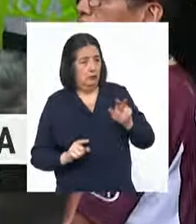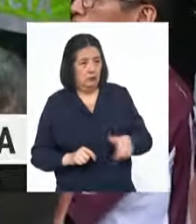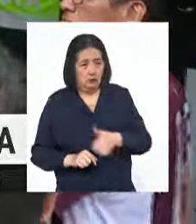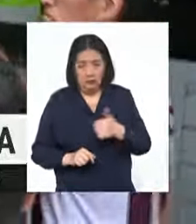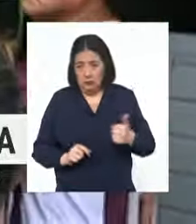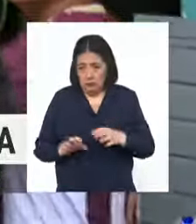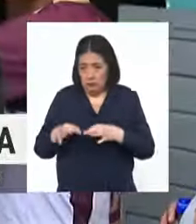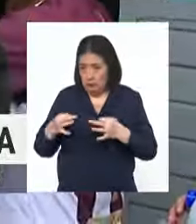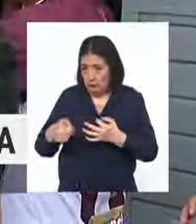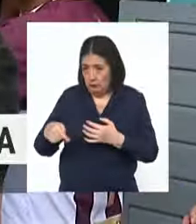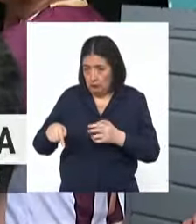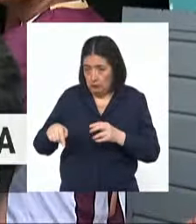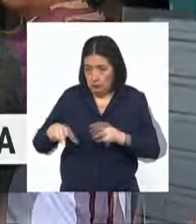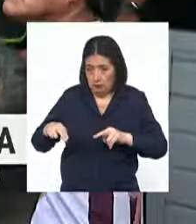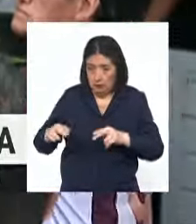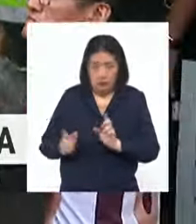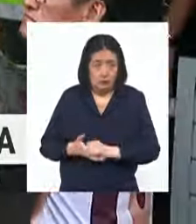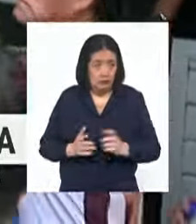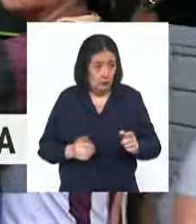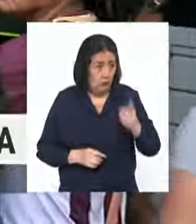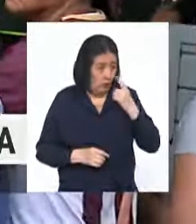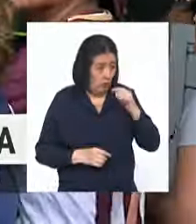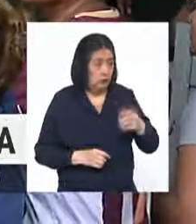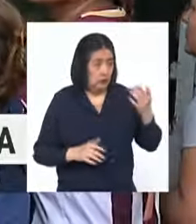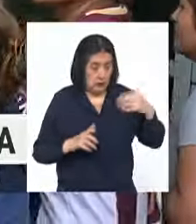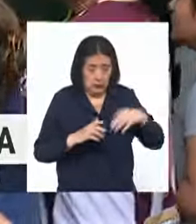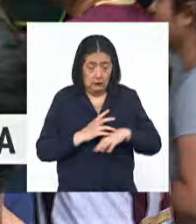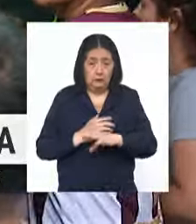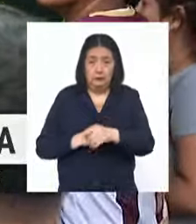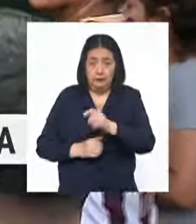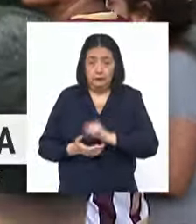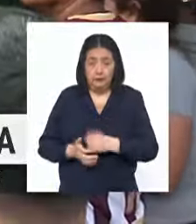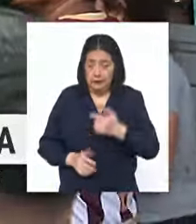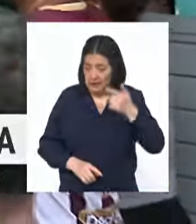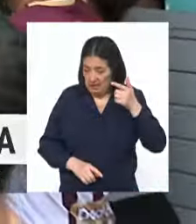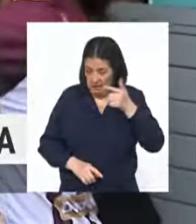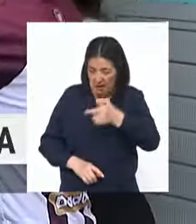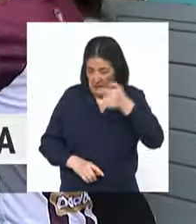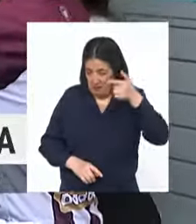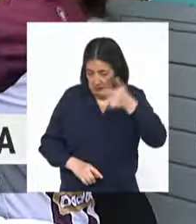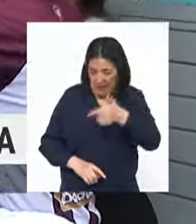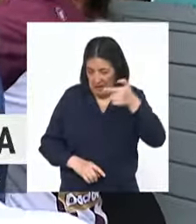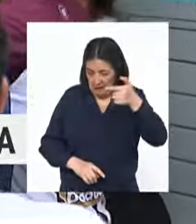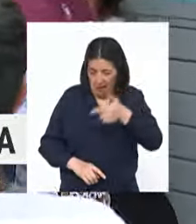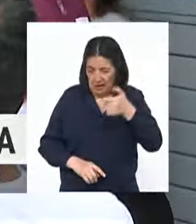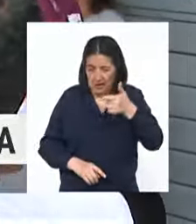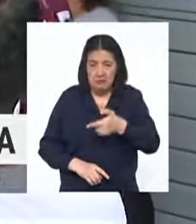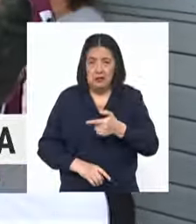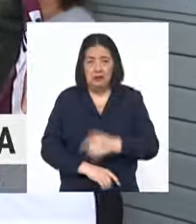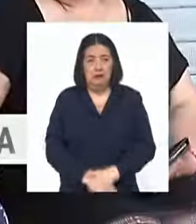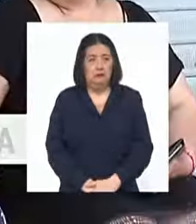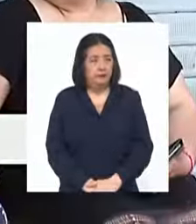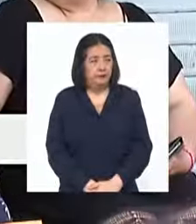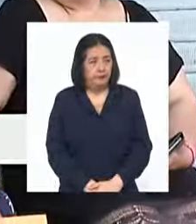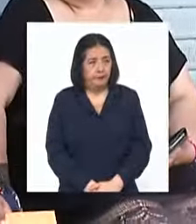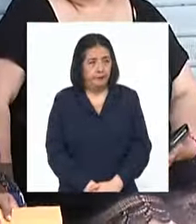otros familiares cuando de pronto ingresa un sujeto y empieza a dispararlo hasta 4 oportunidades.